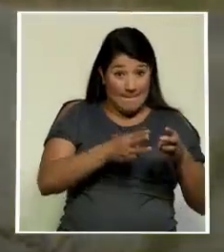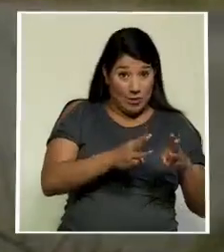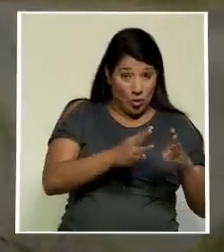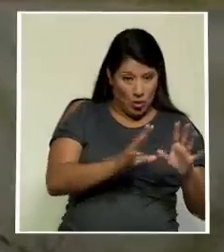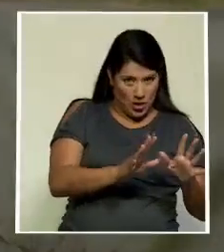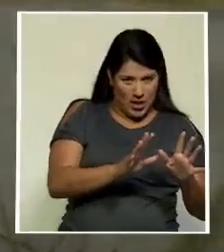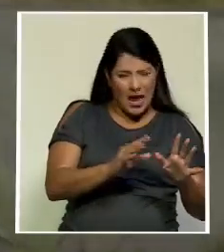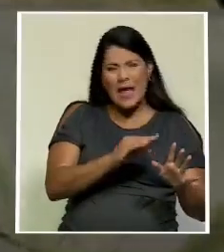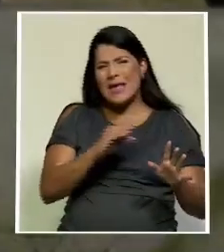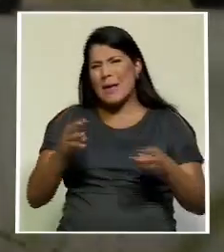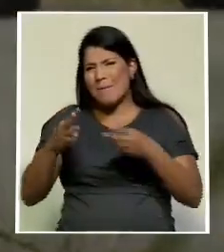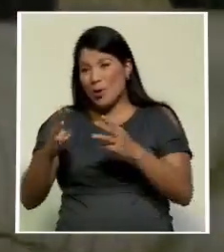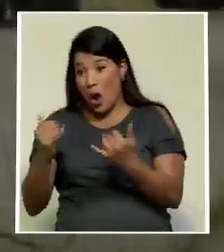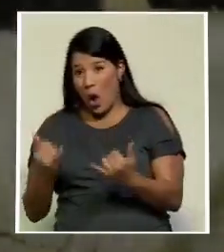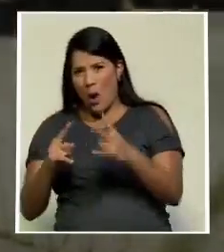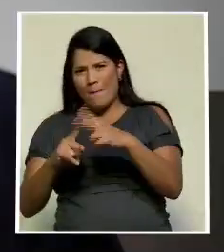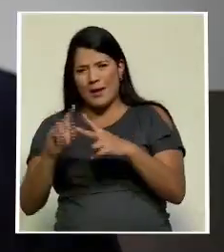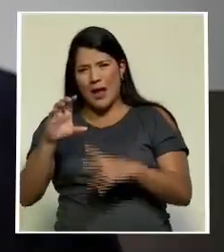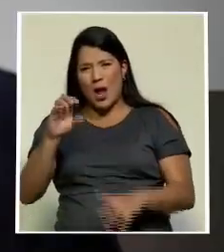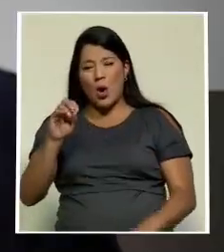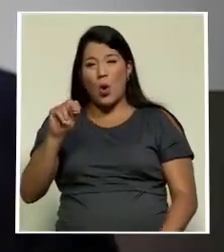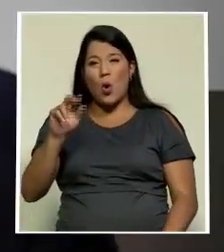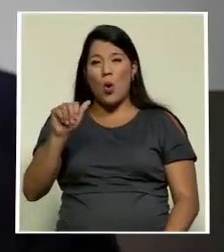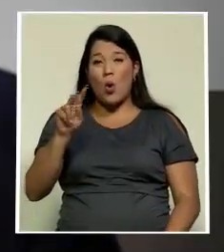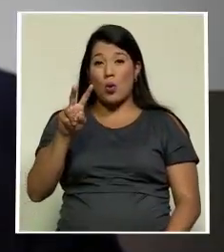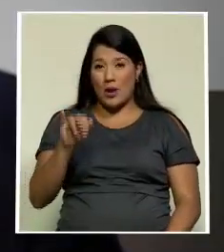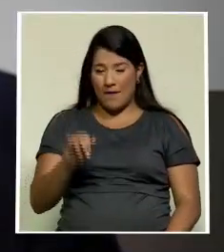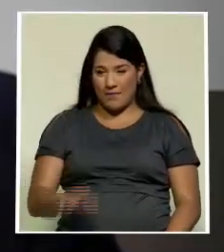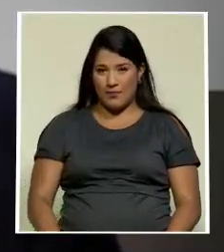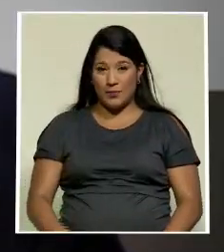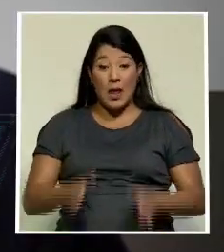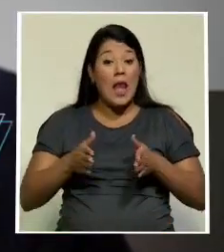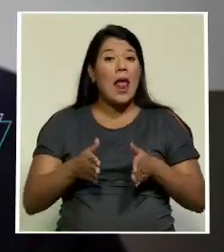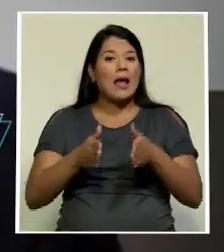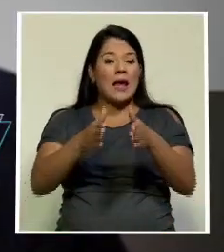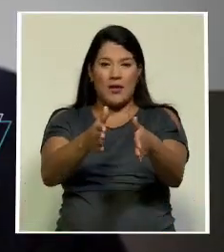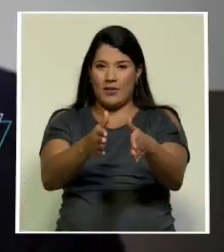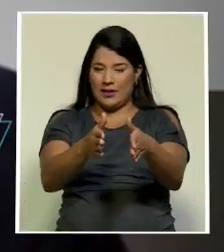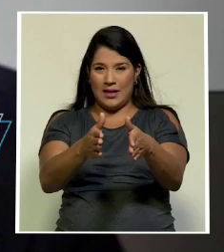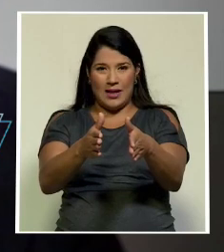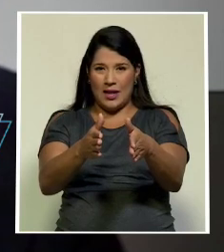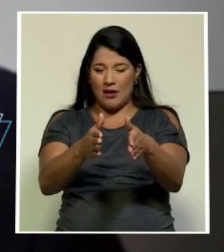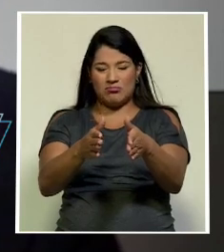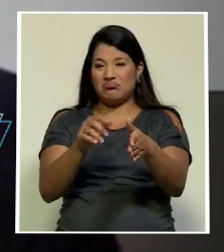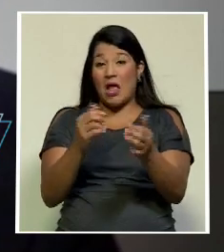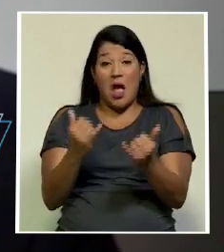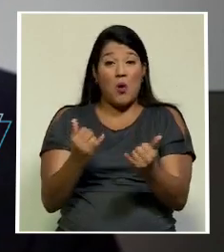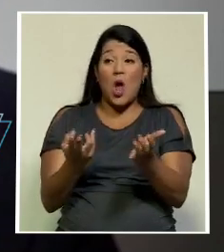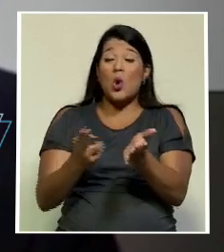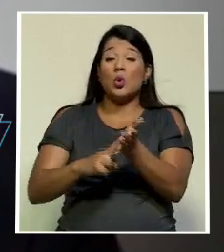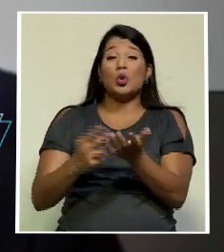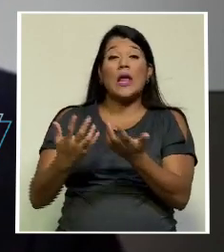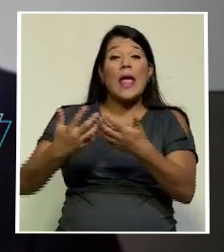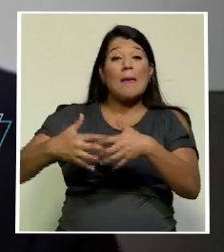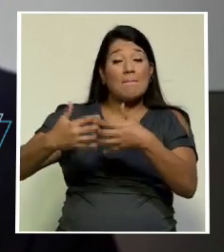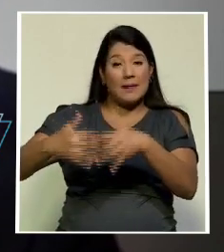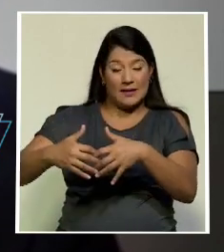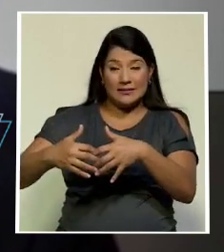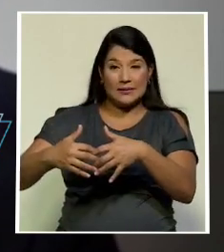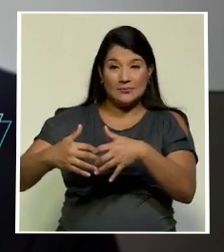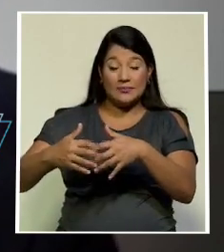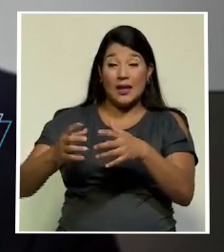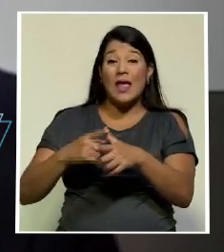el CONAVI en este momento? La carretera tiene una condición X y se contratan empresas por zona, que